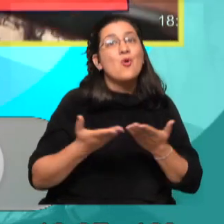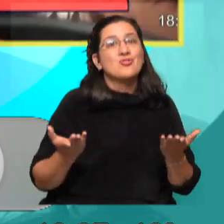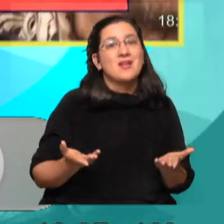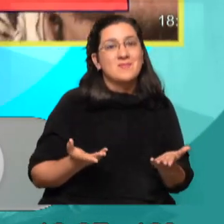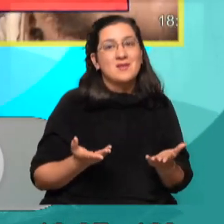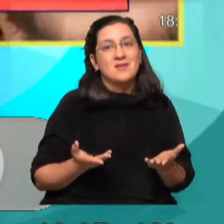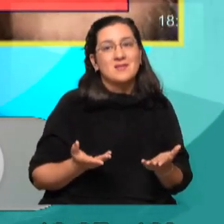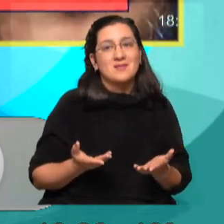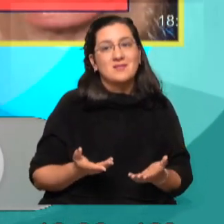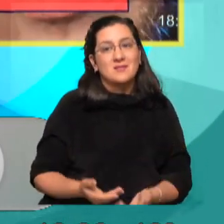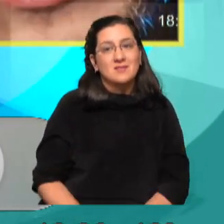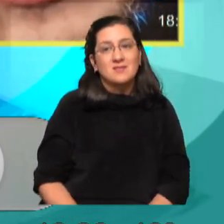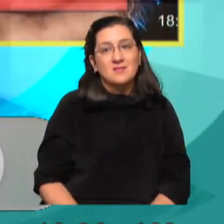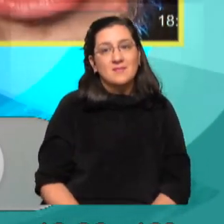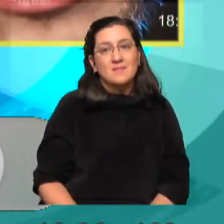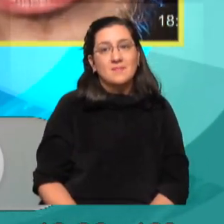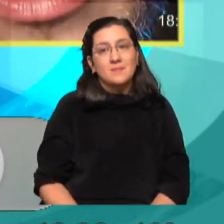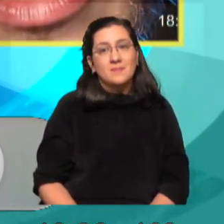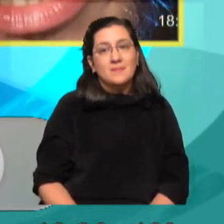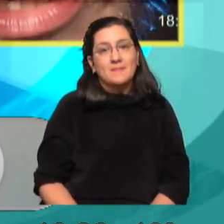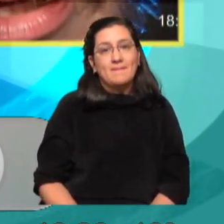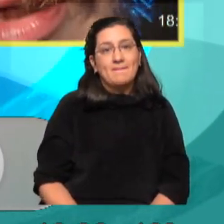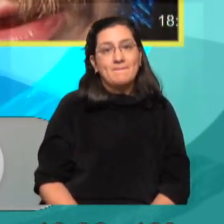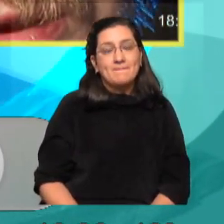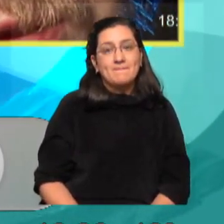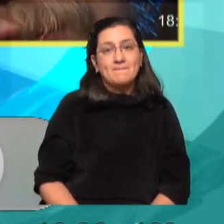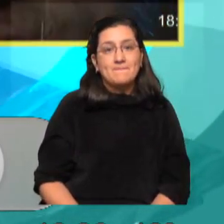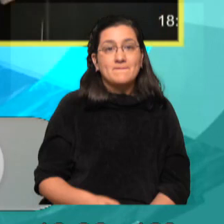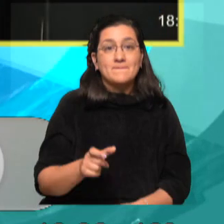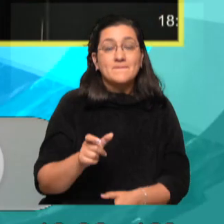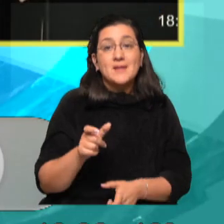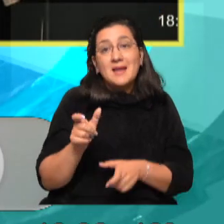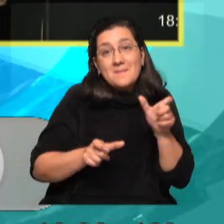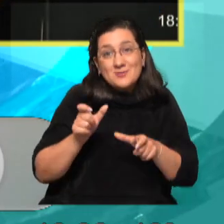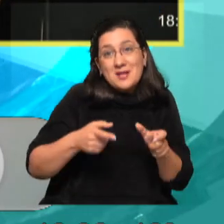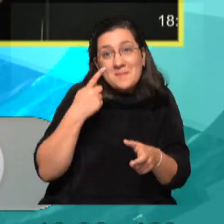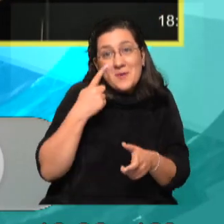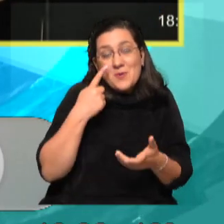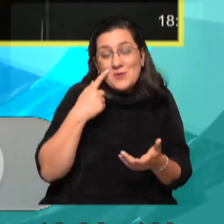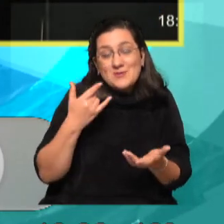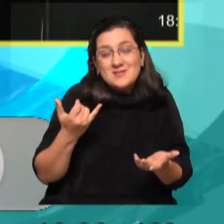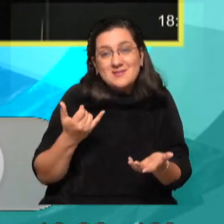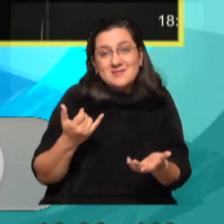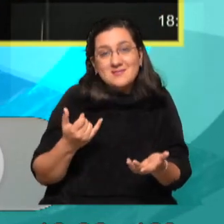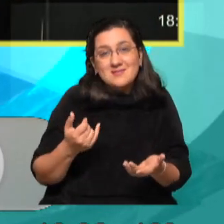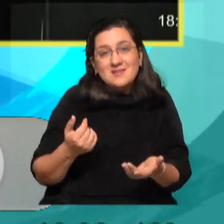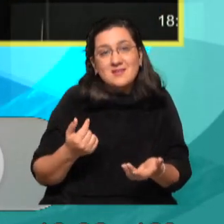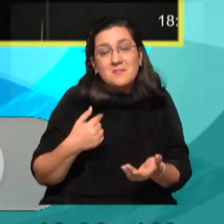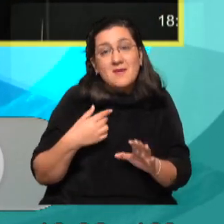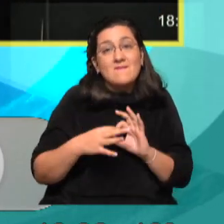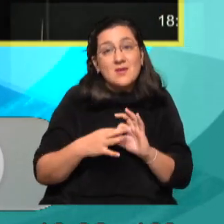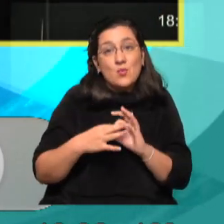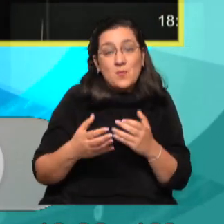como un ente público más allá de lo que soy, de las personas que me conocen, digamos, o sea, como de mis vínculos